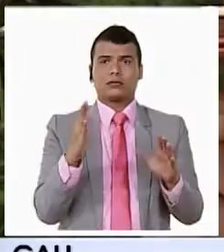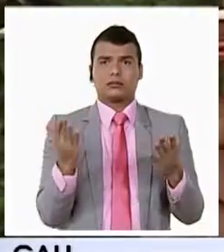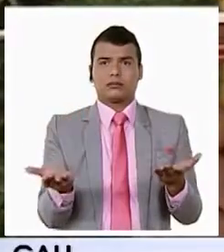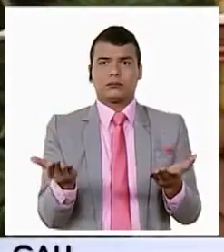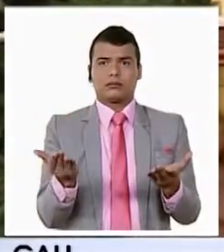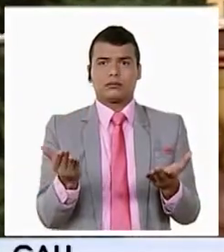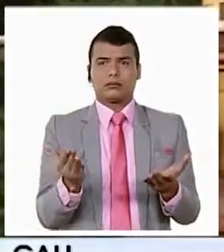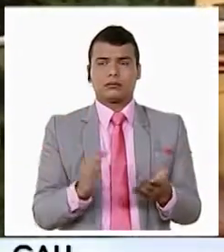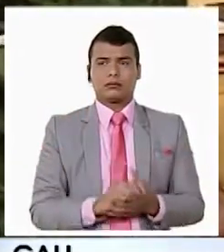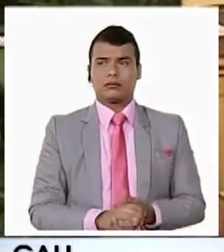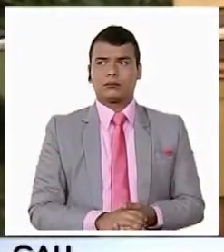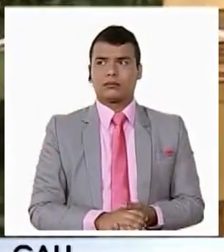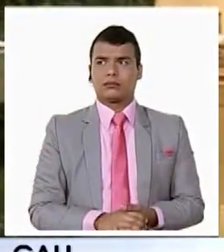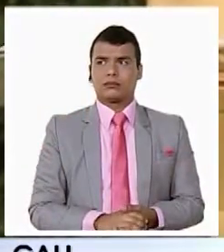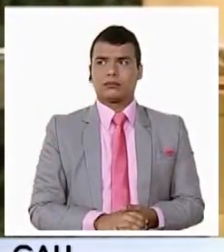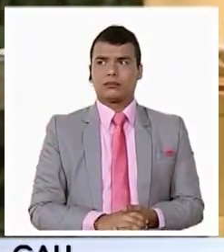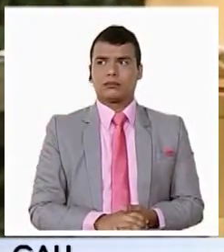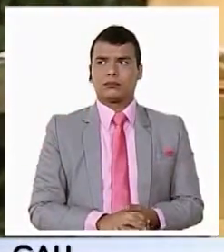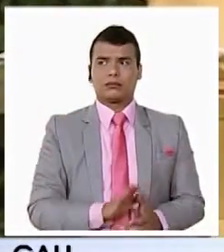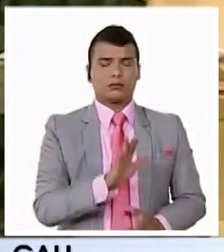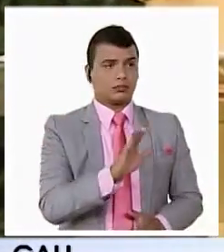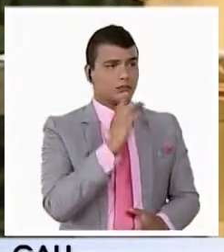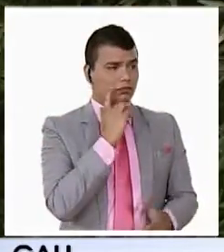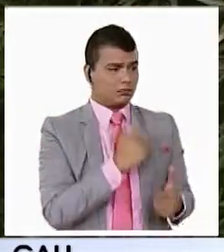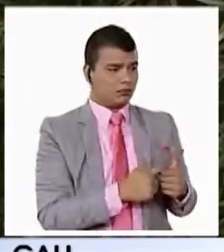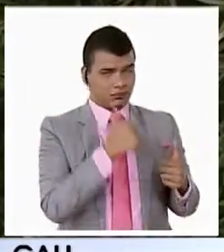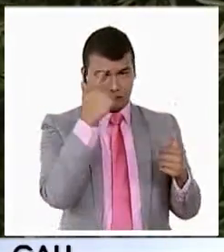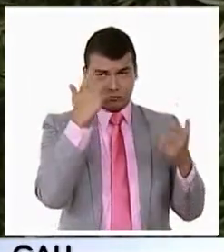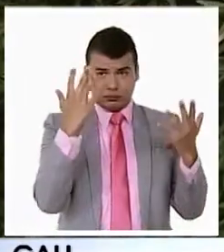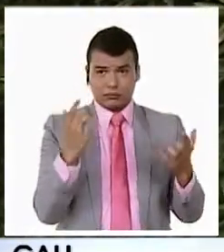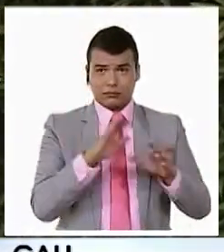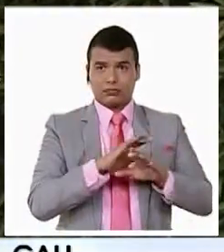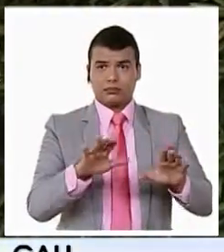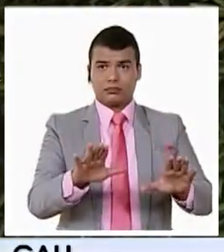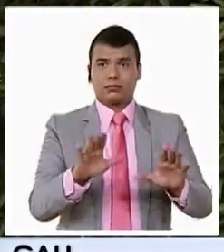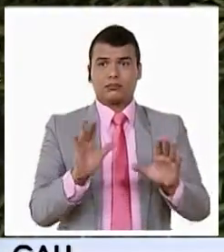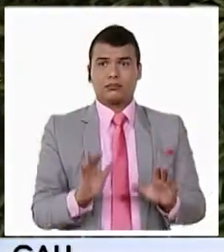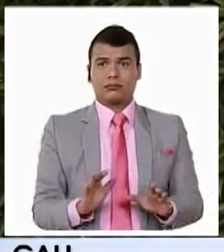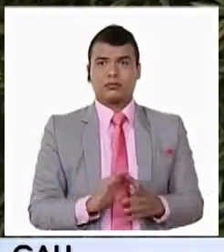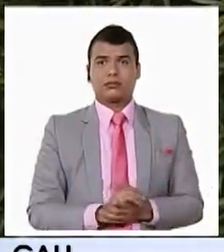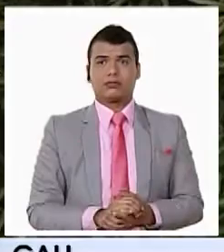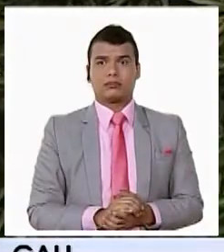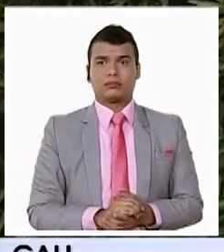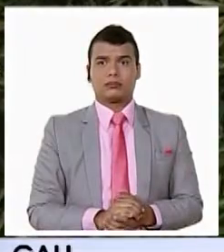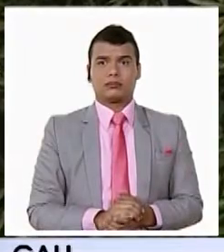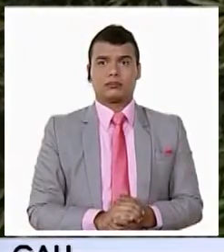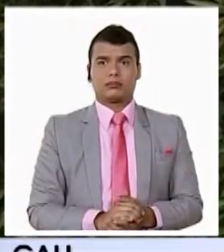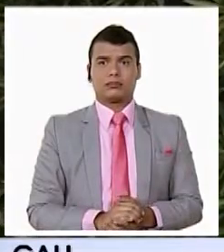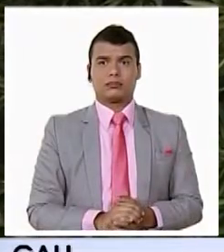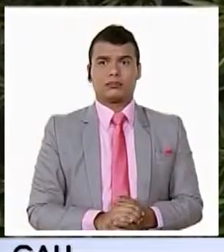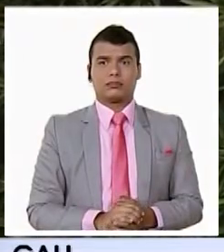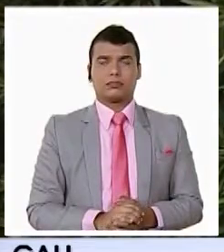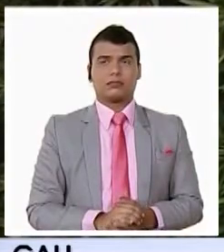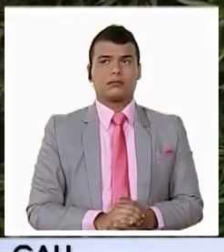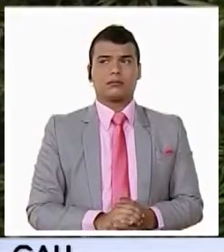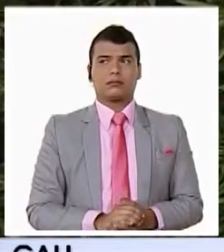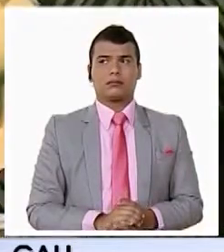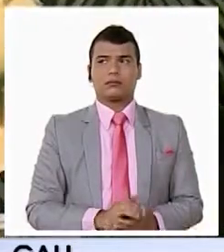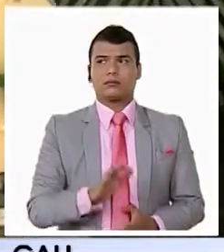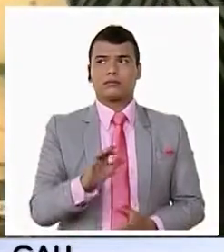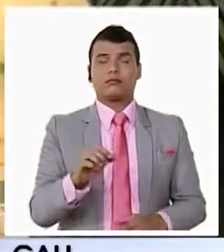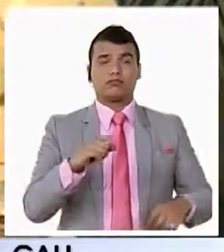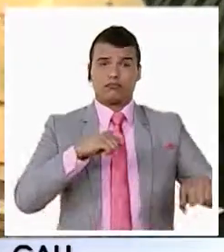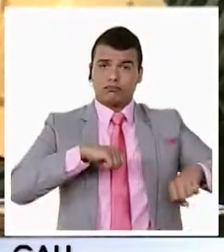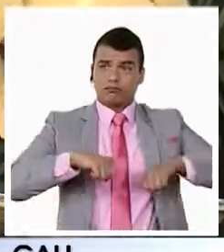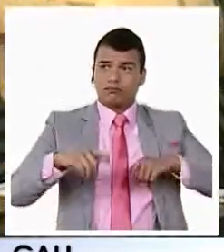semana de incapacidad para lo que es ya vincularme a desarrollar actividades no propiamente de campo. Es